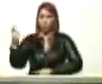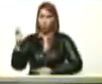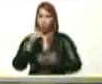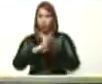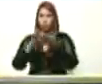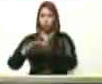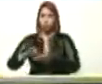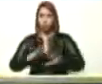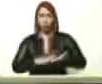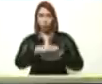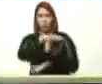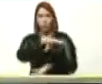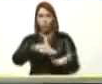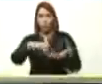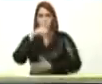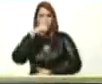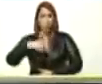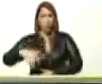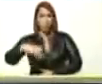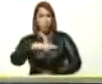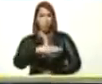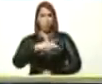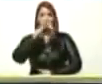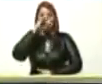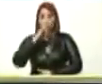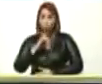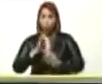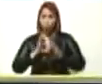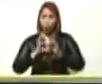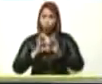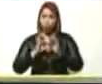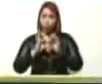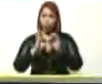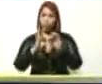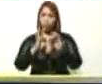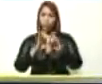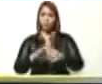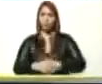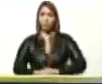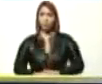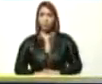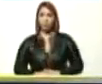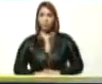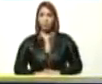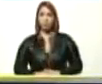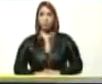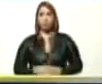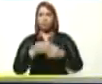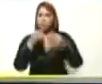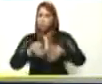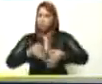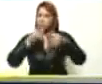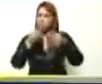a los problemas del pueblo, tiene que ser un año de consolidación, de ofensiva permanente,